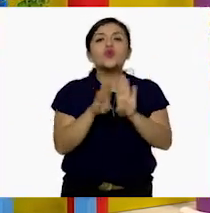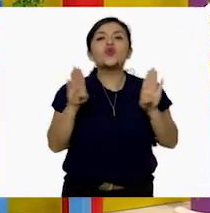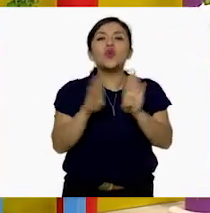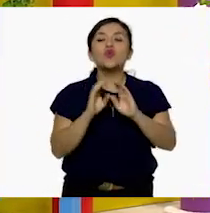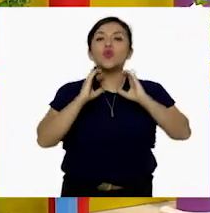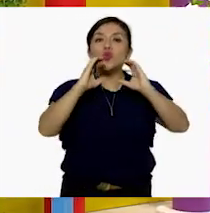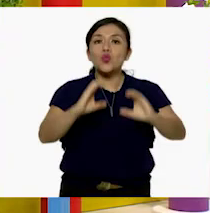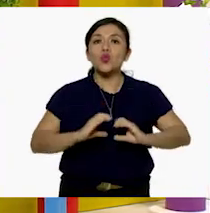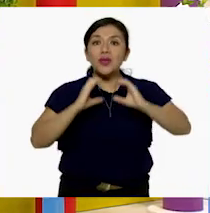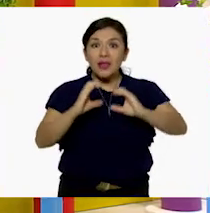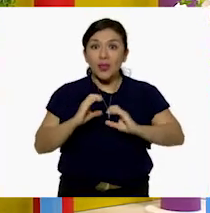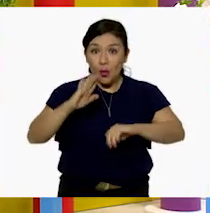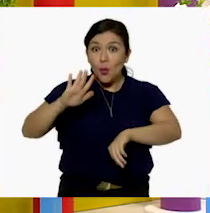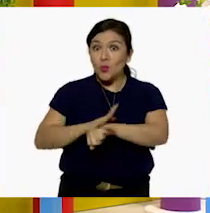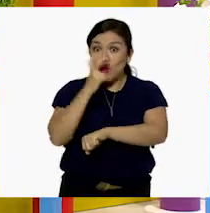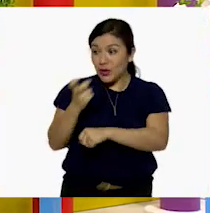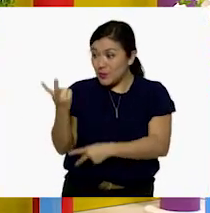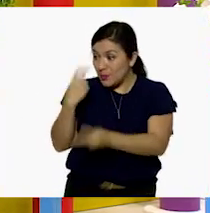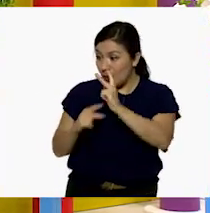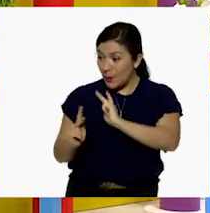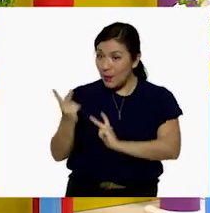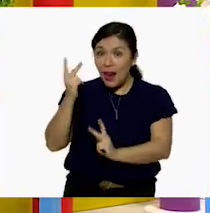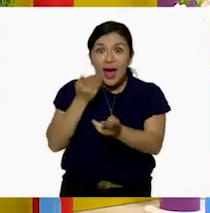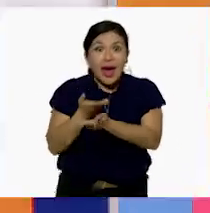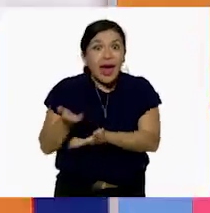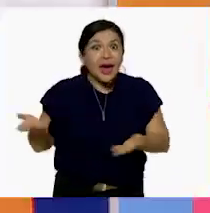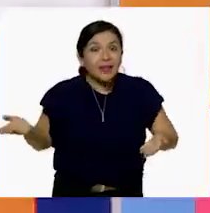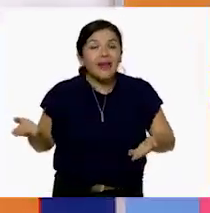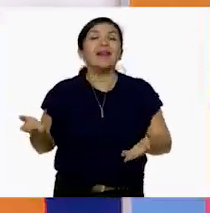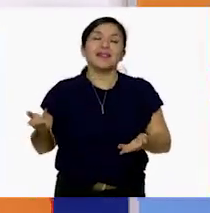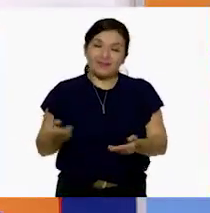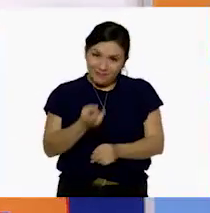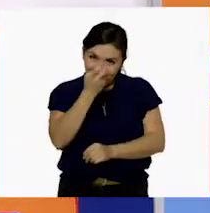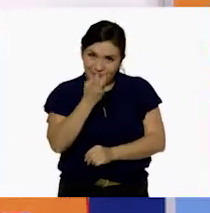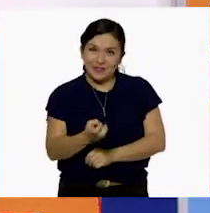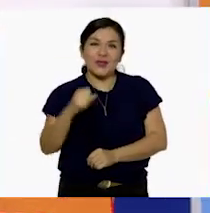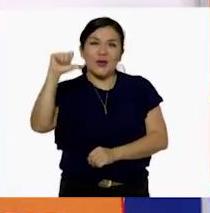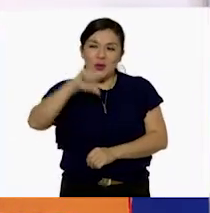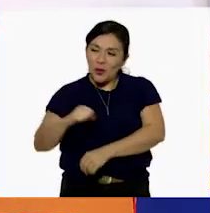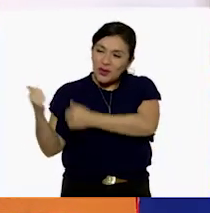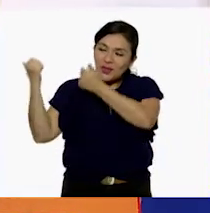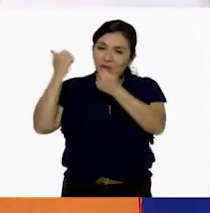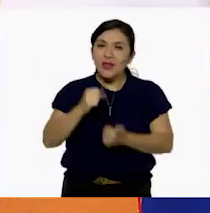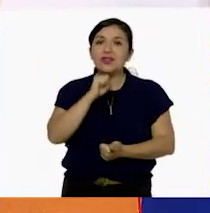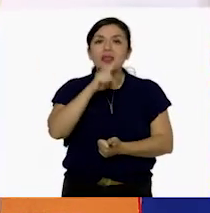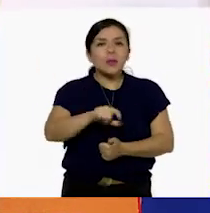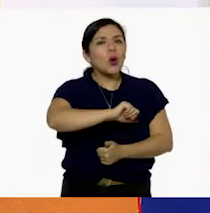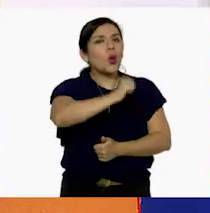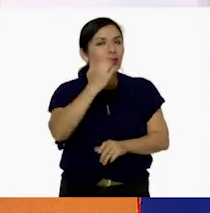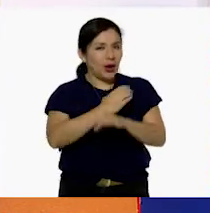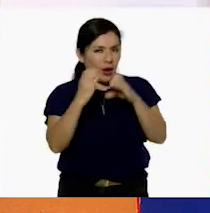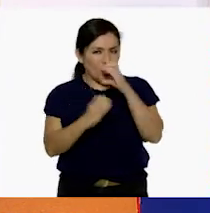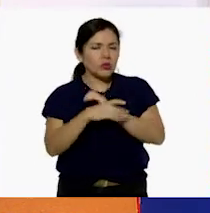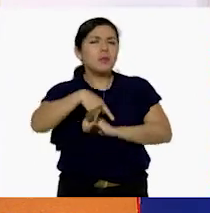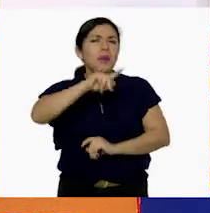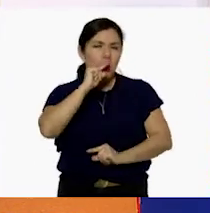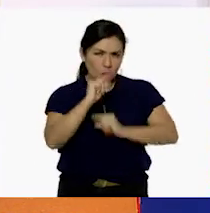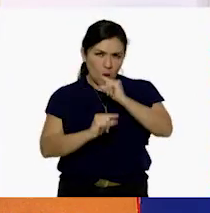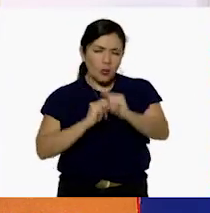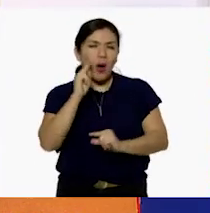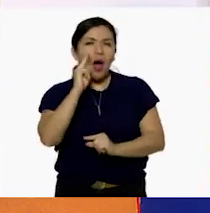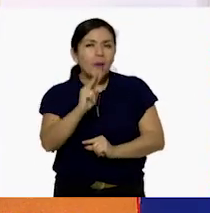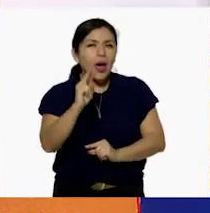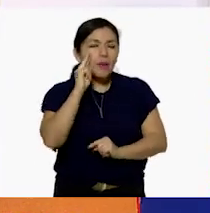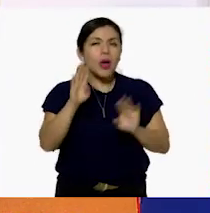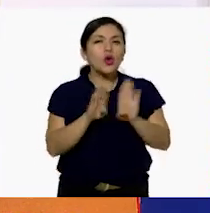que tenemos todas estas plantitas aquí, ¿verdad, maestra? Por eso precisamente tenemos las plantas y también tenemos otras cosas. Pero poco a poquito vamos a ir viendo